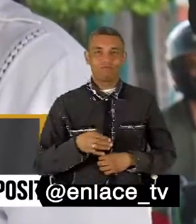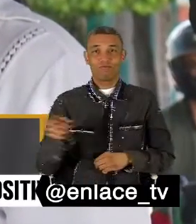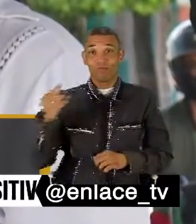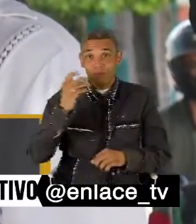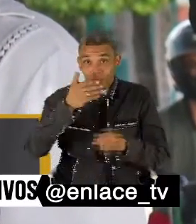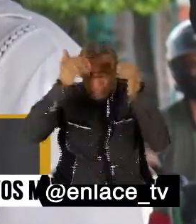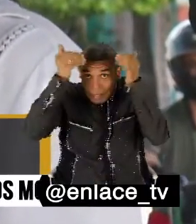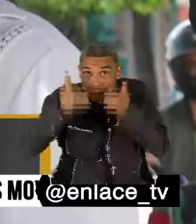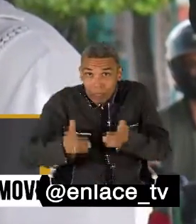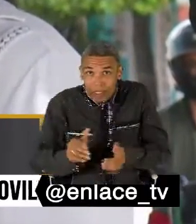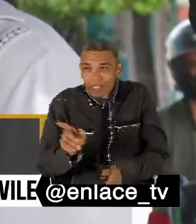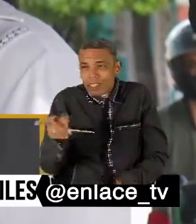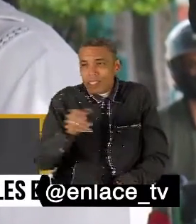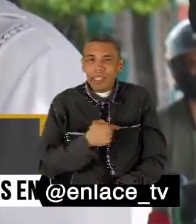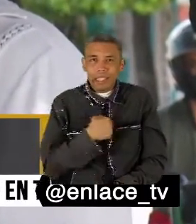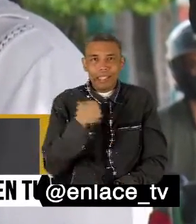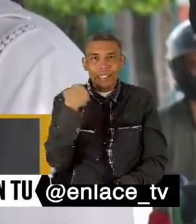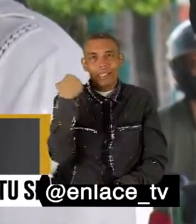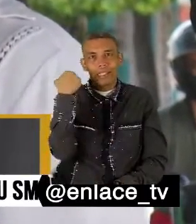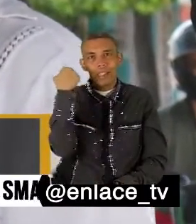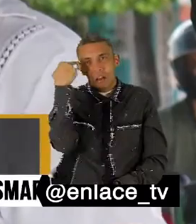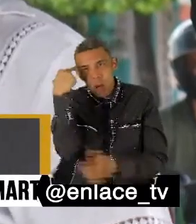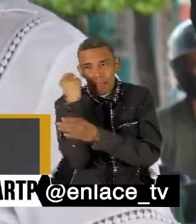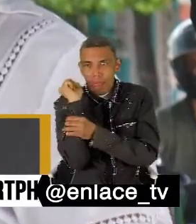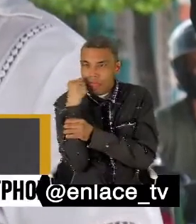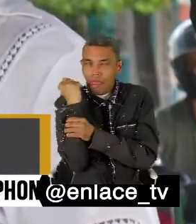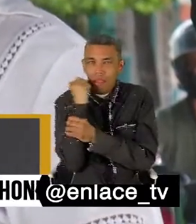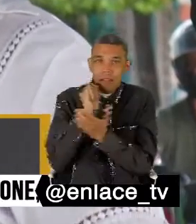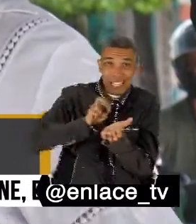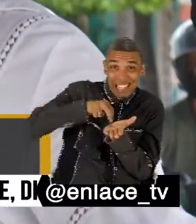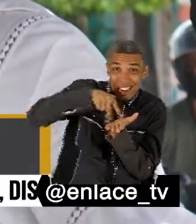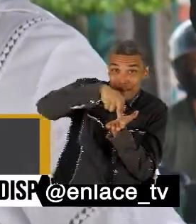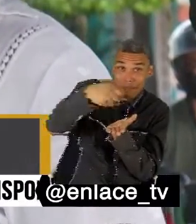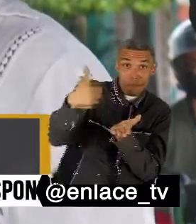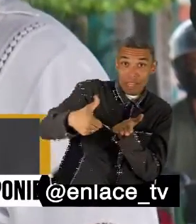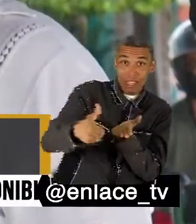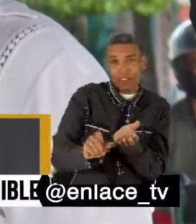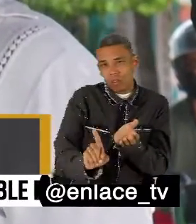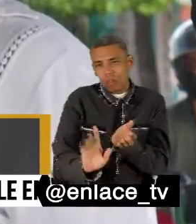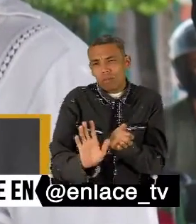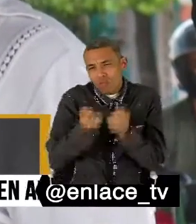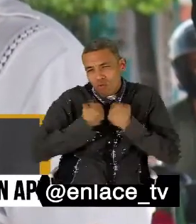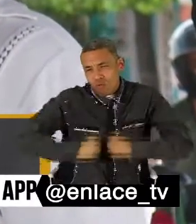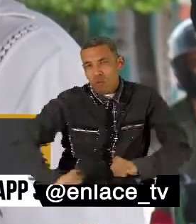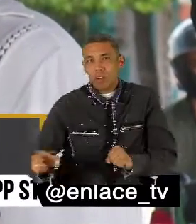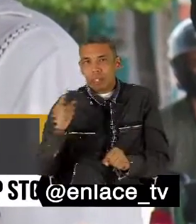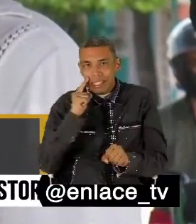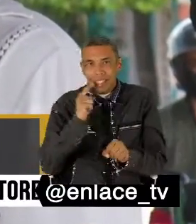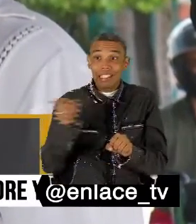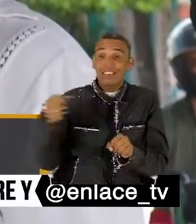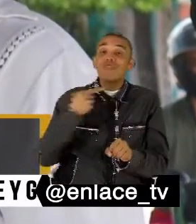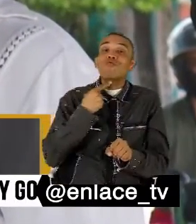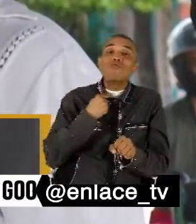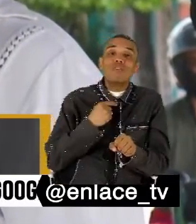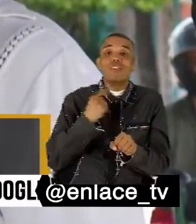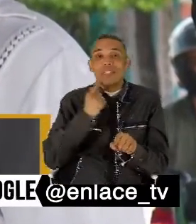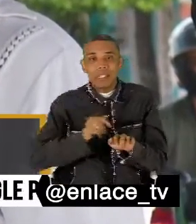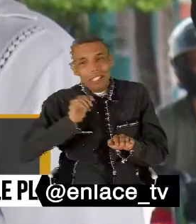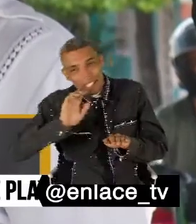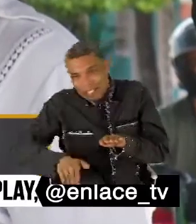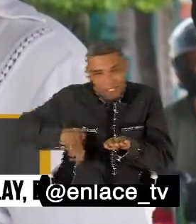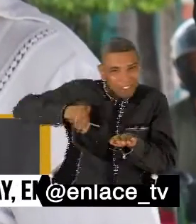motriz. Y yo creo que todo Arranca lo reconocía, él era un niño que se la pasaba en la patineta, es un niño al que condecoraron como